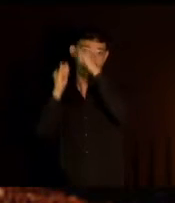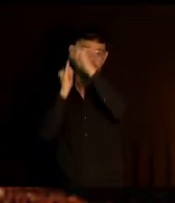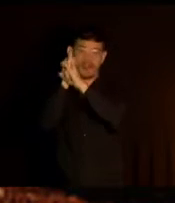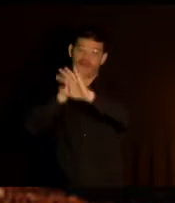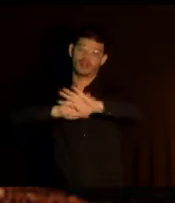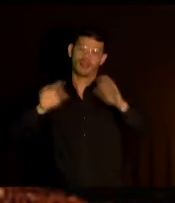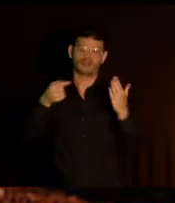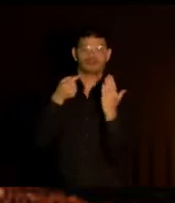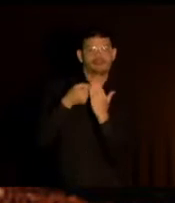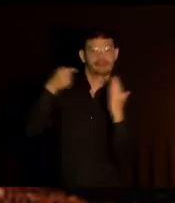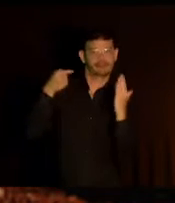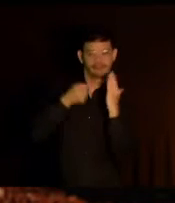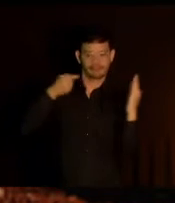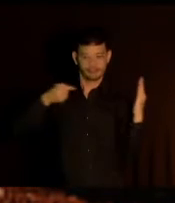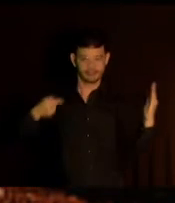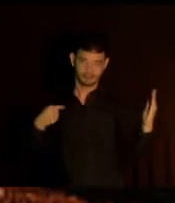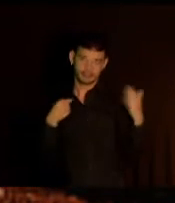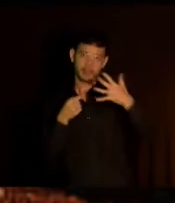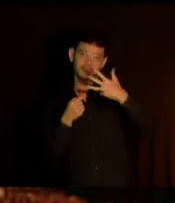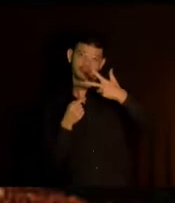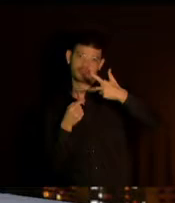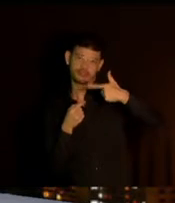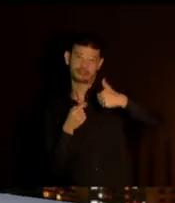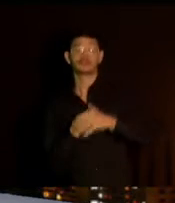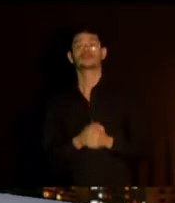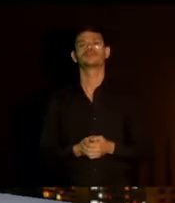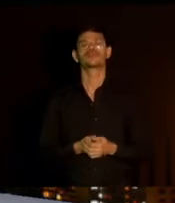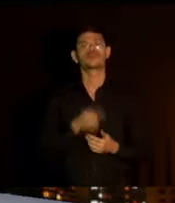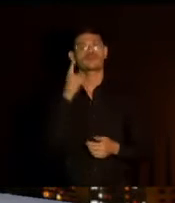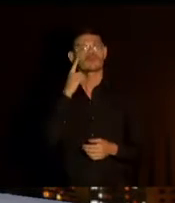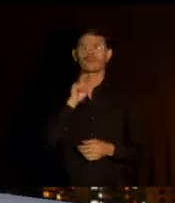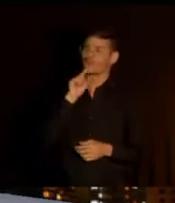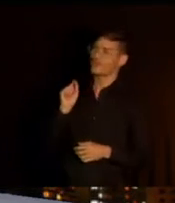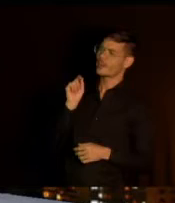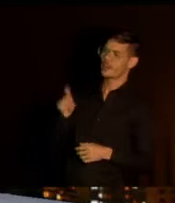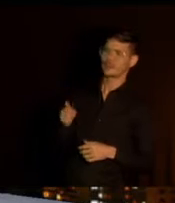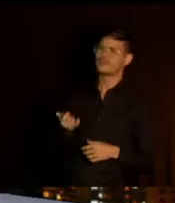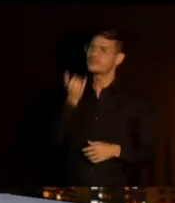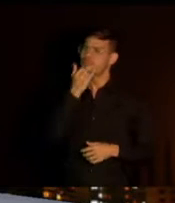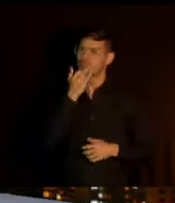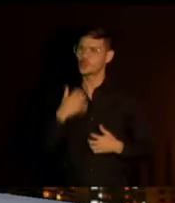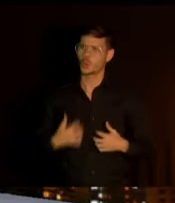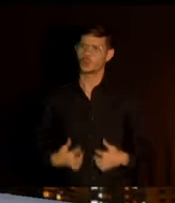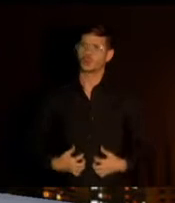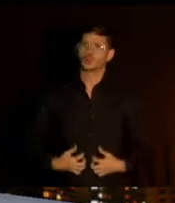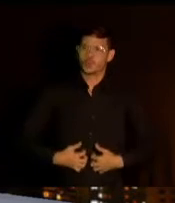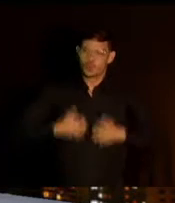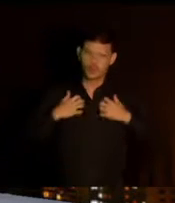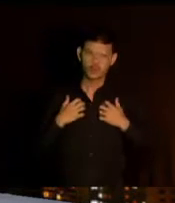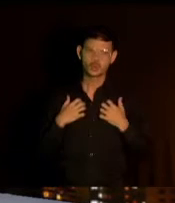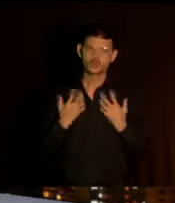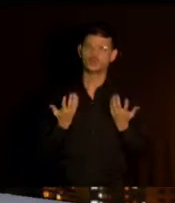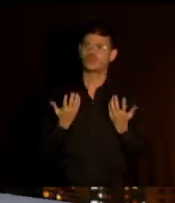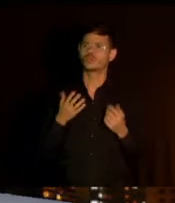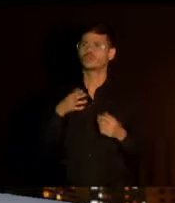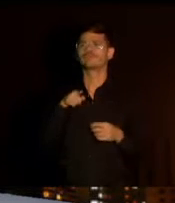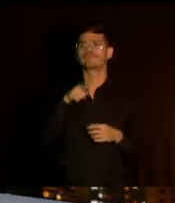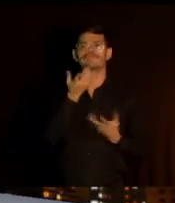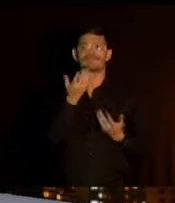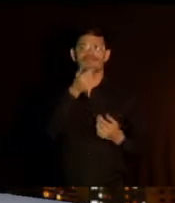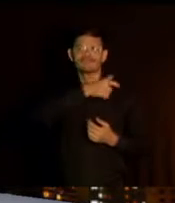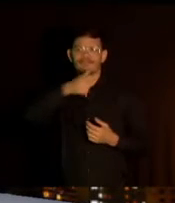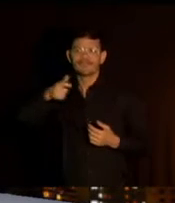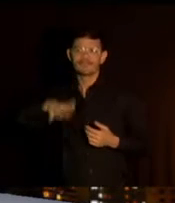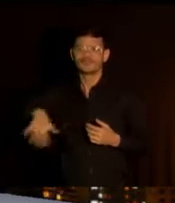disciplina. ¿Cuál es ese susto, digámoslo así, que se ha presentado en algunos de los integrantes de todo